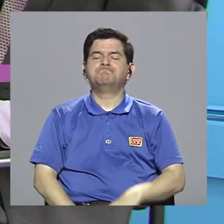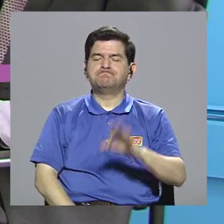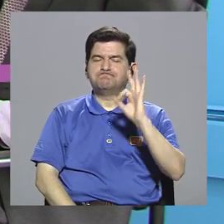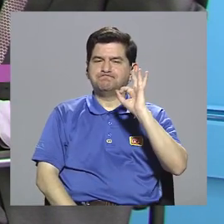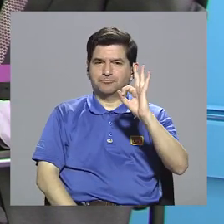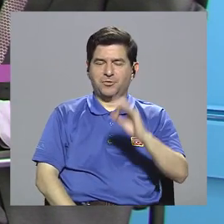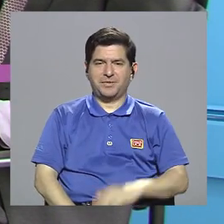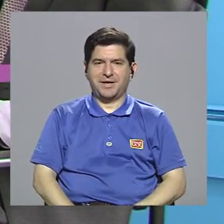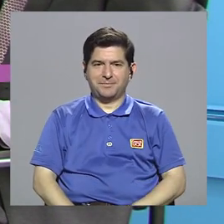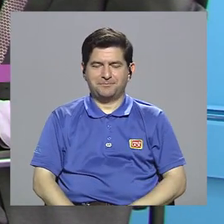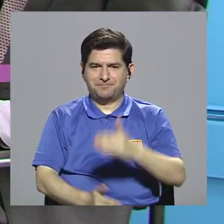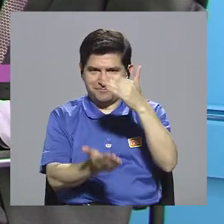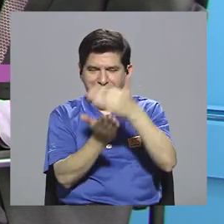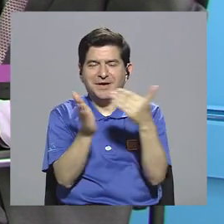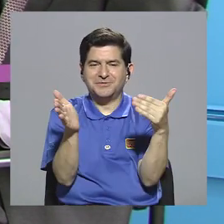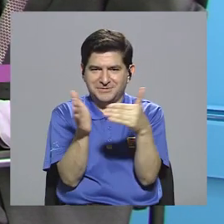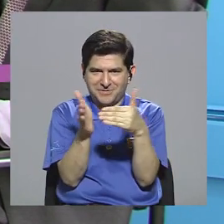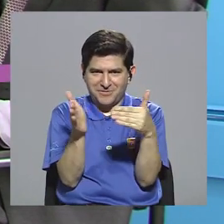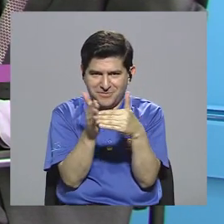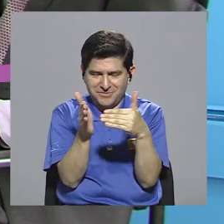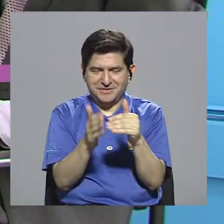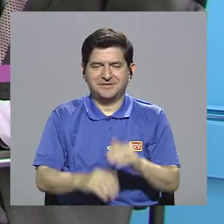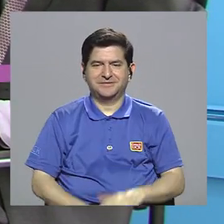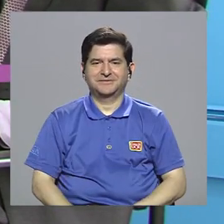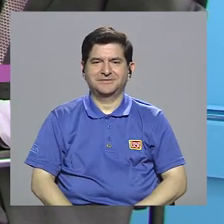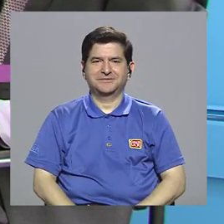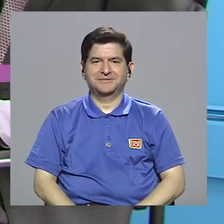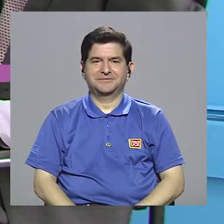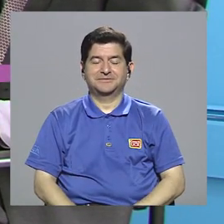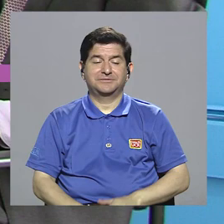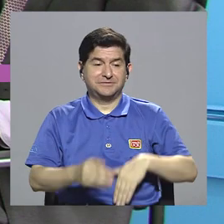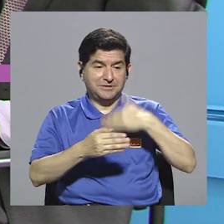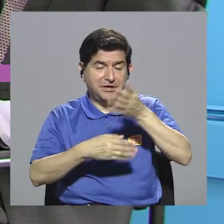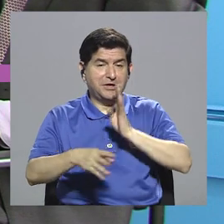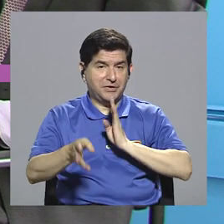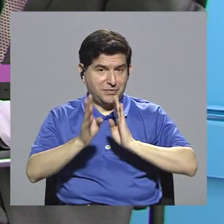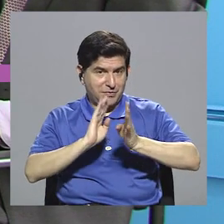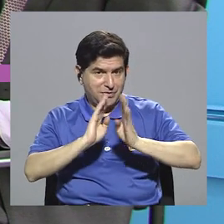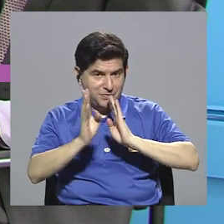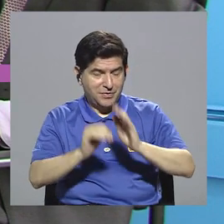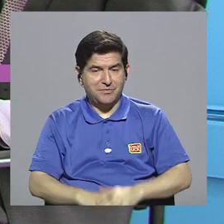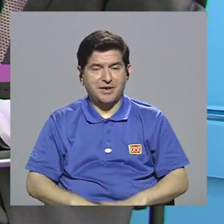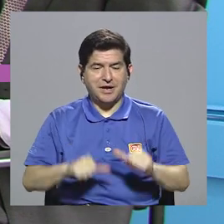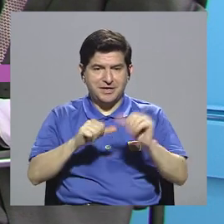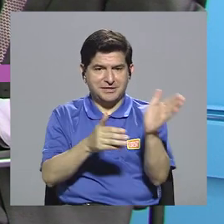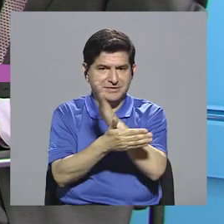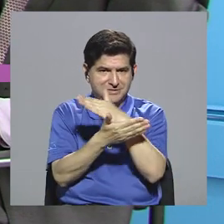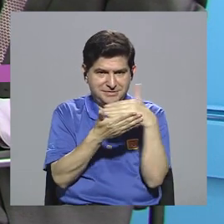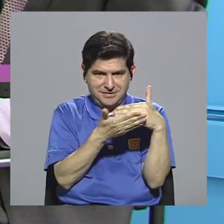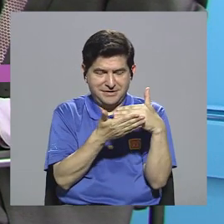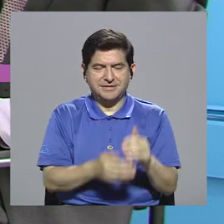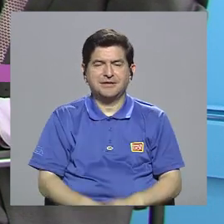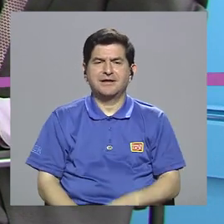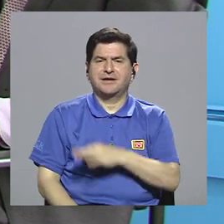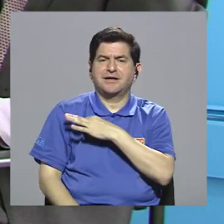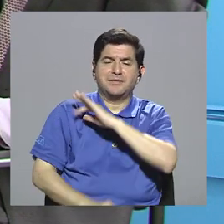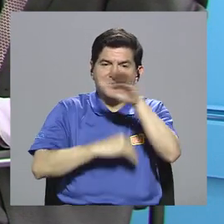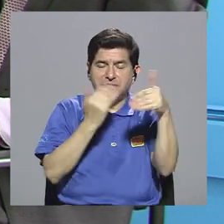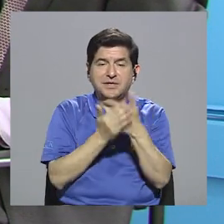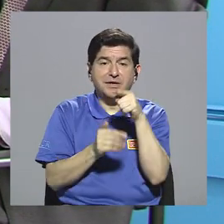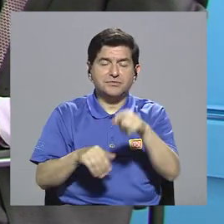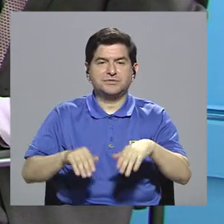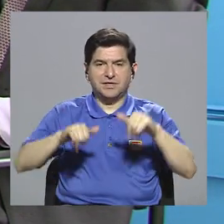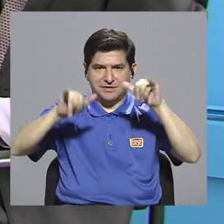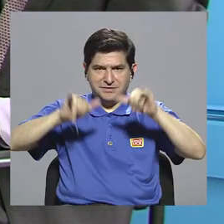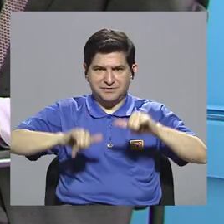ok pero vamos a ver otra pausa en esta conversación vamos a hablar un poquito más el siguiente segmento los invitamos a todos a